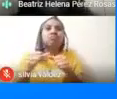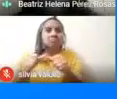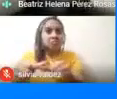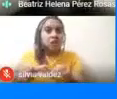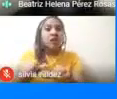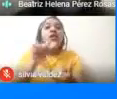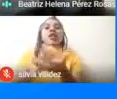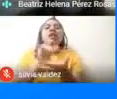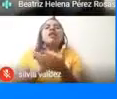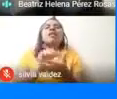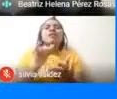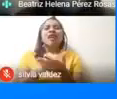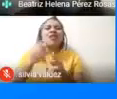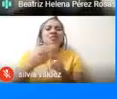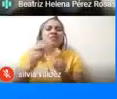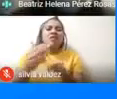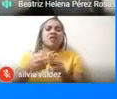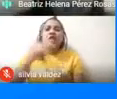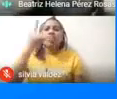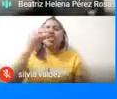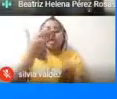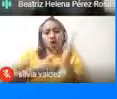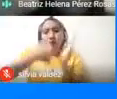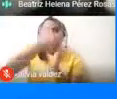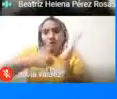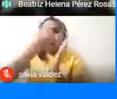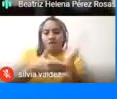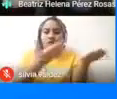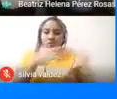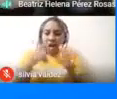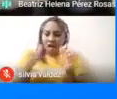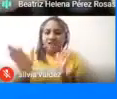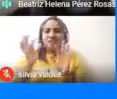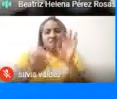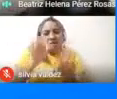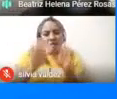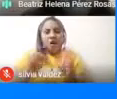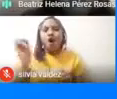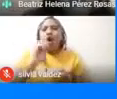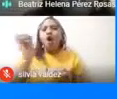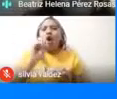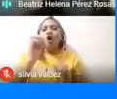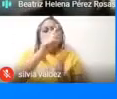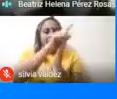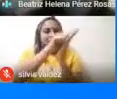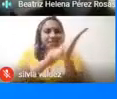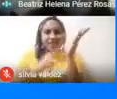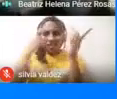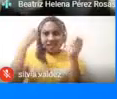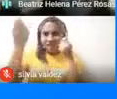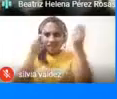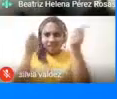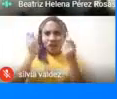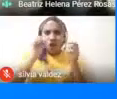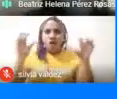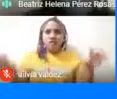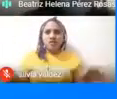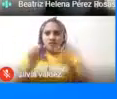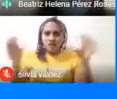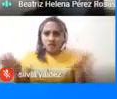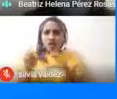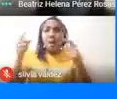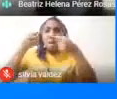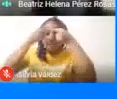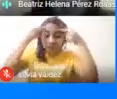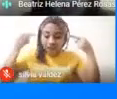que llamamos convencionalmente, pues el documento de planificación o aquel listado de estrategias o de actividades o metas